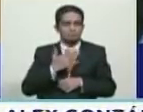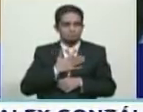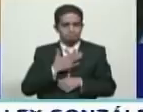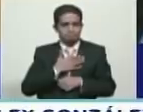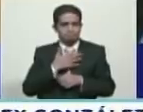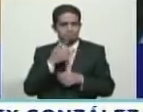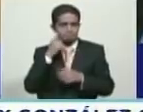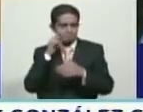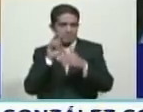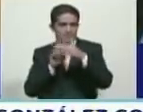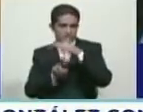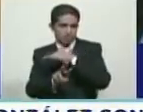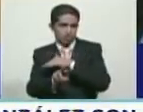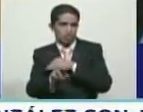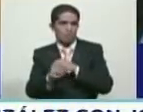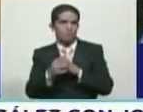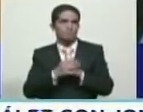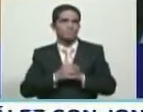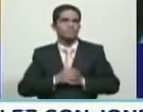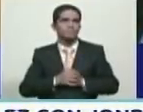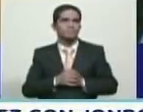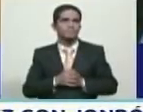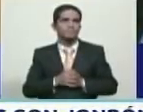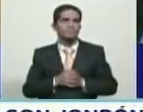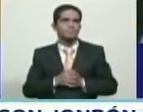en mi opinión,